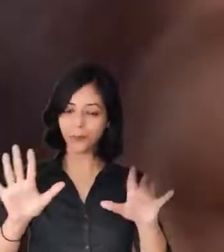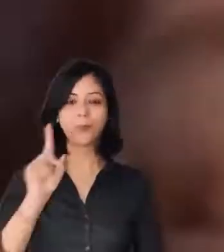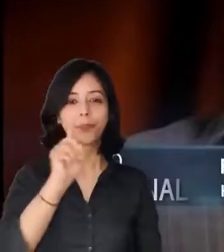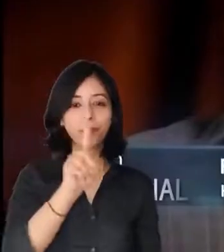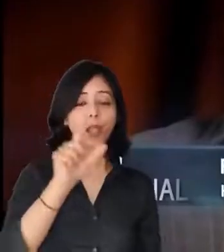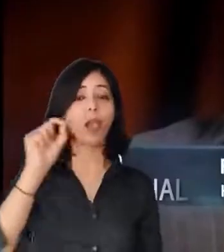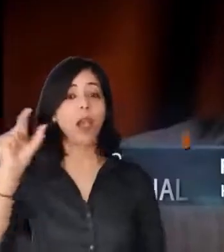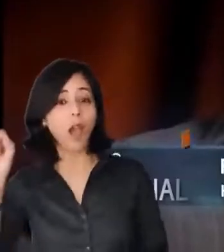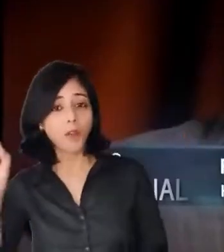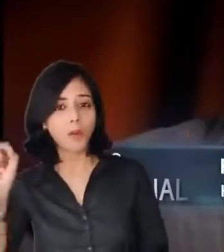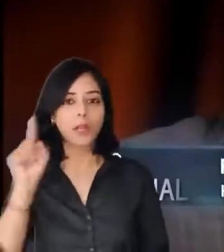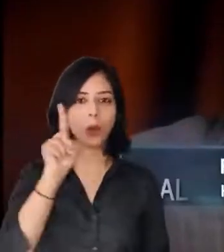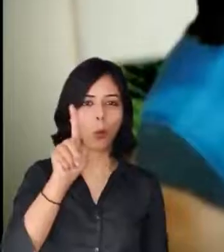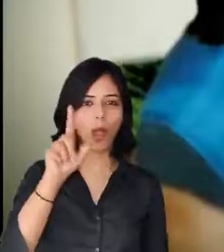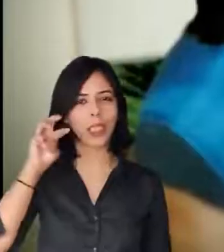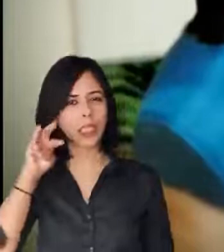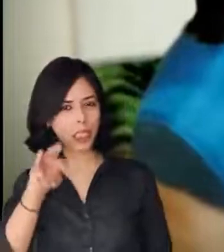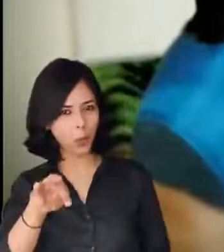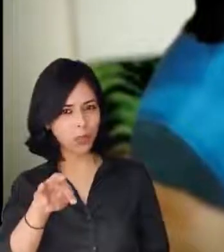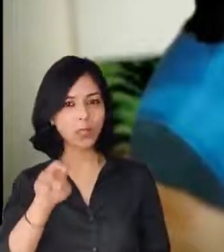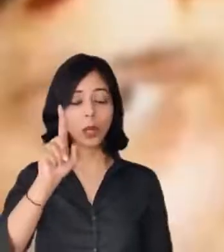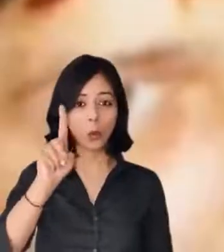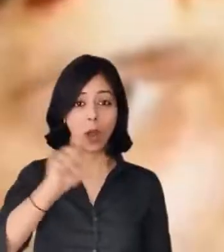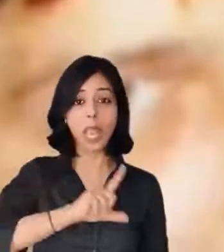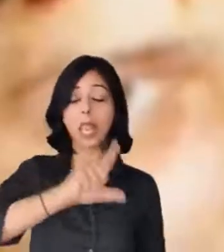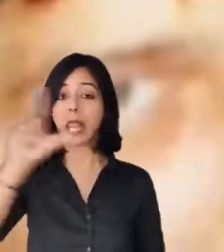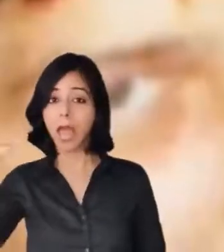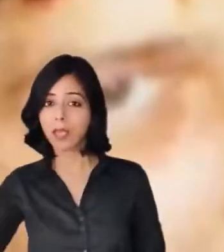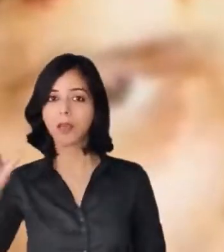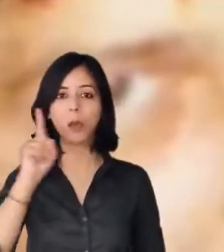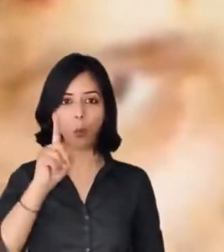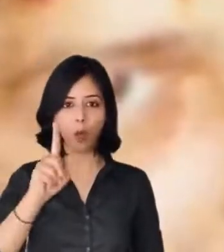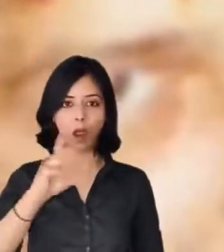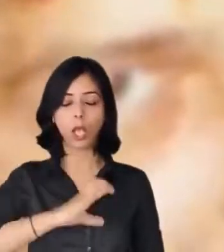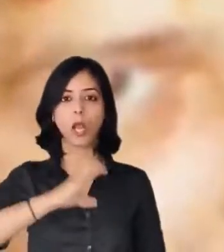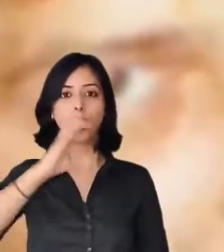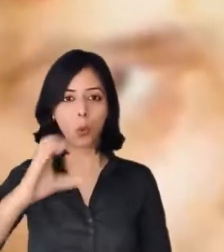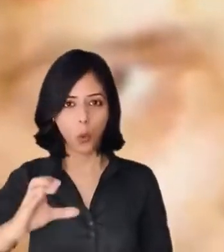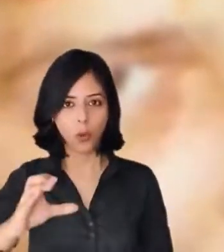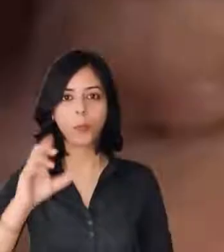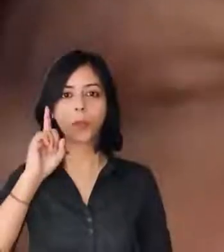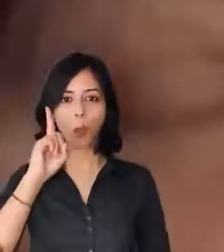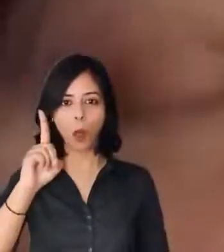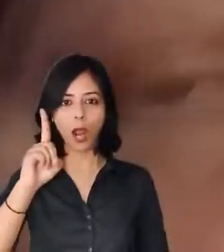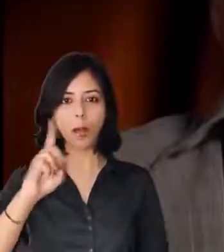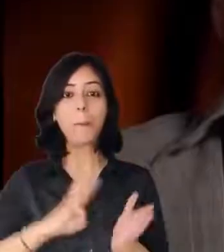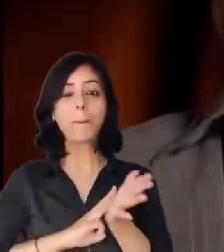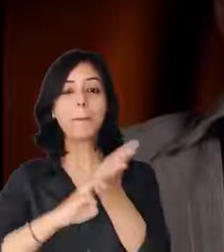muy, muy duro. Estaba en shock. Estaba destruido.